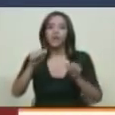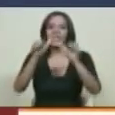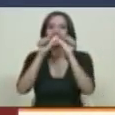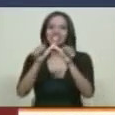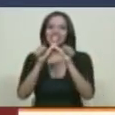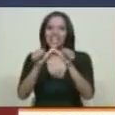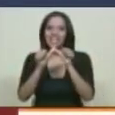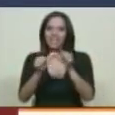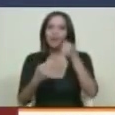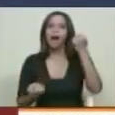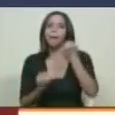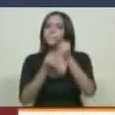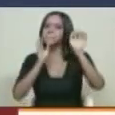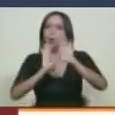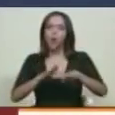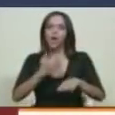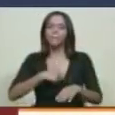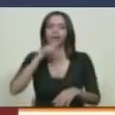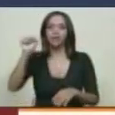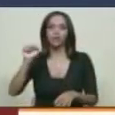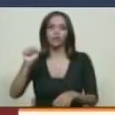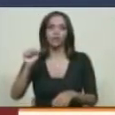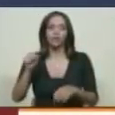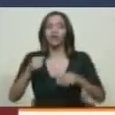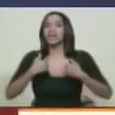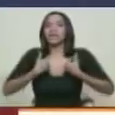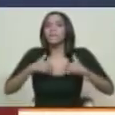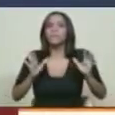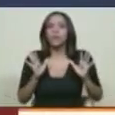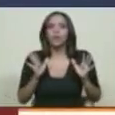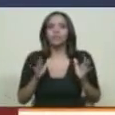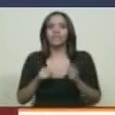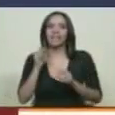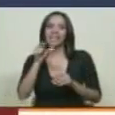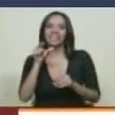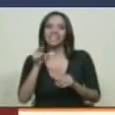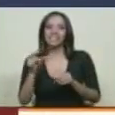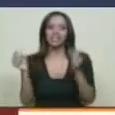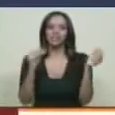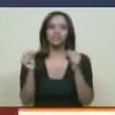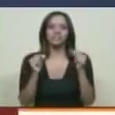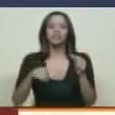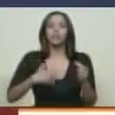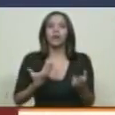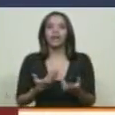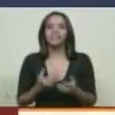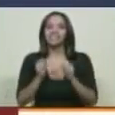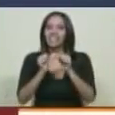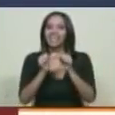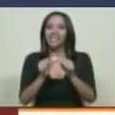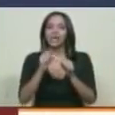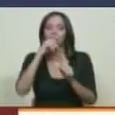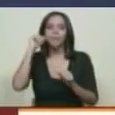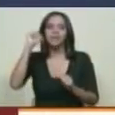Maduro independientemente de la crítica y el debate que se puedan dar, seguimos a Nicolás